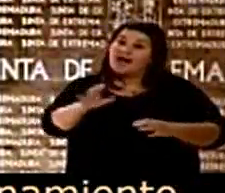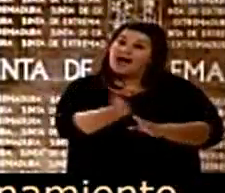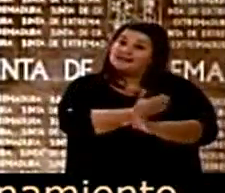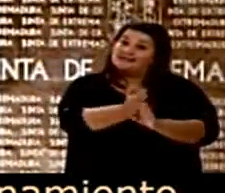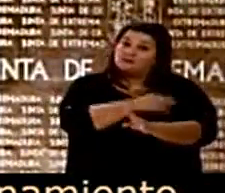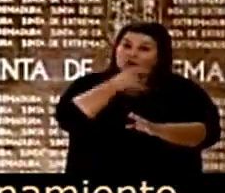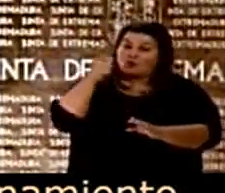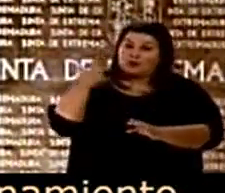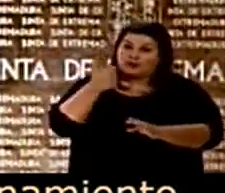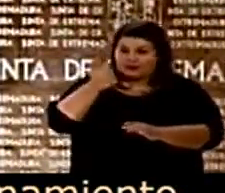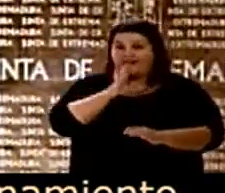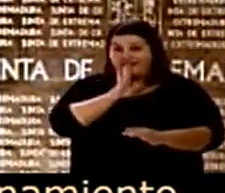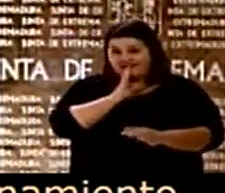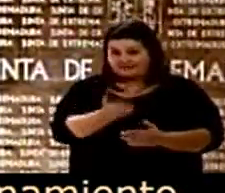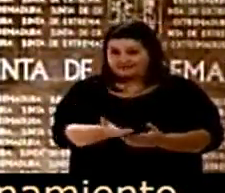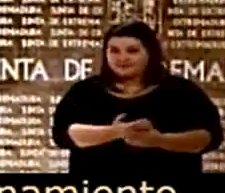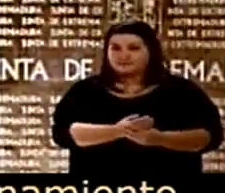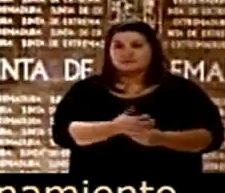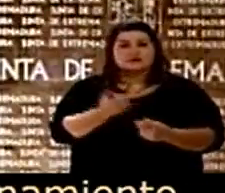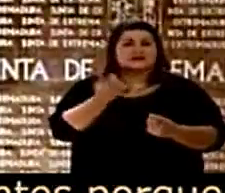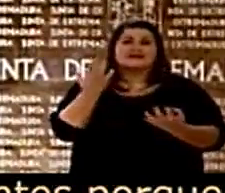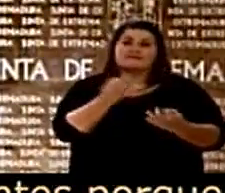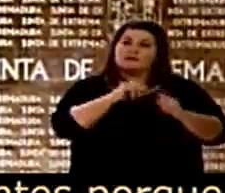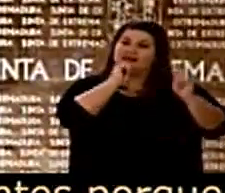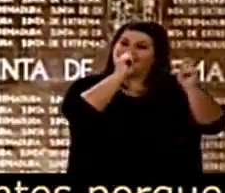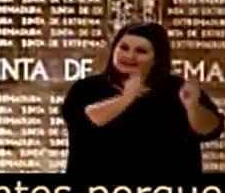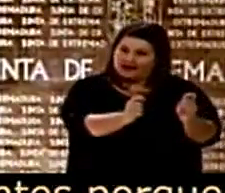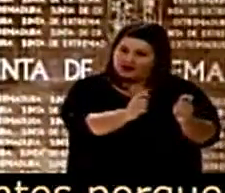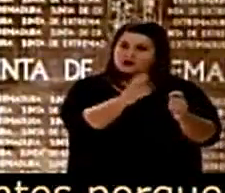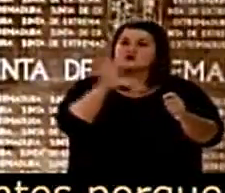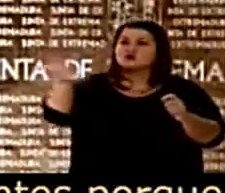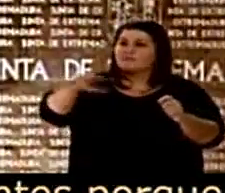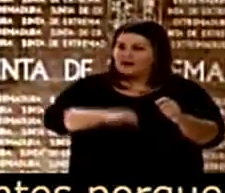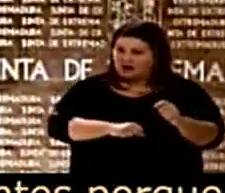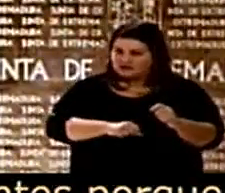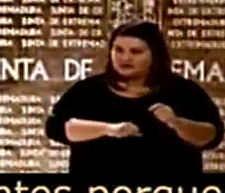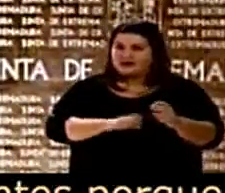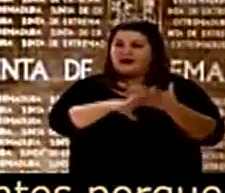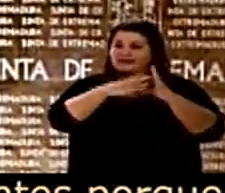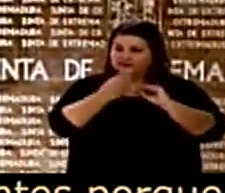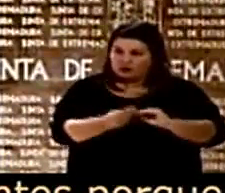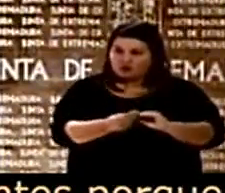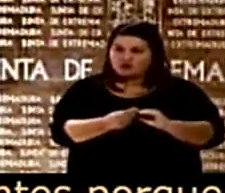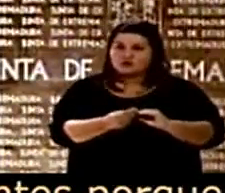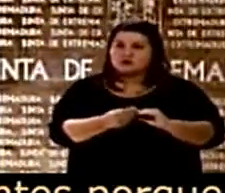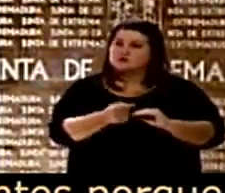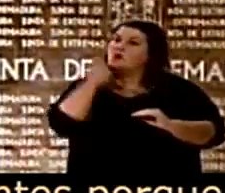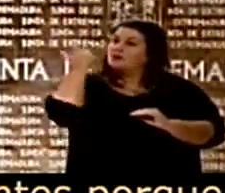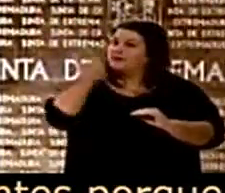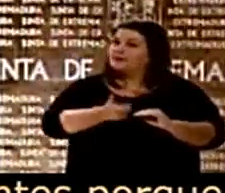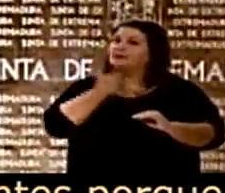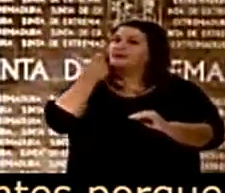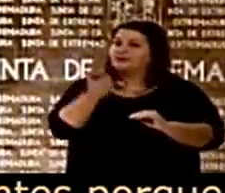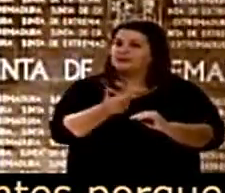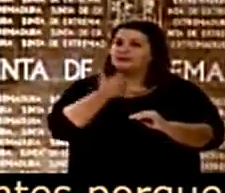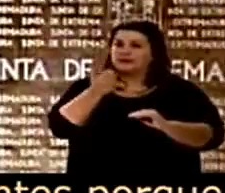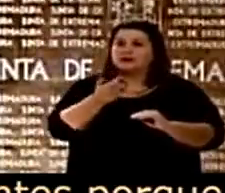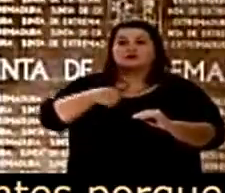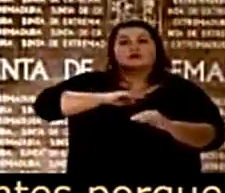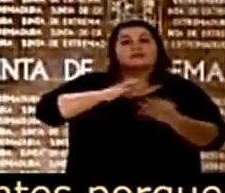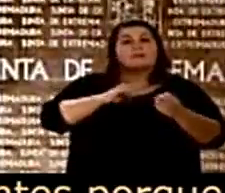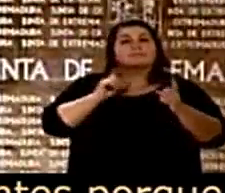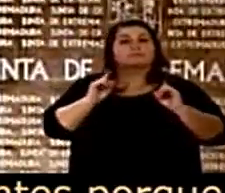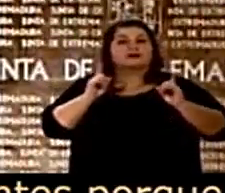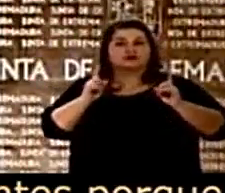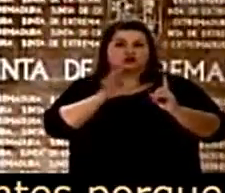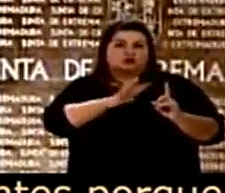un tiempo. Claro, hay que licitarlos, hay que adjudicarla, hacer la compra, la adaptación, y todo esto lleva un tiempo, y tenemos que tener la previsión